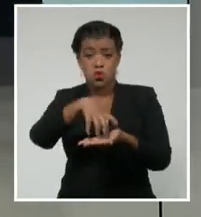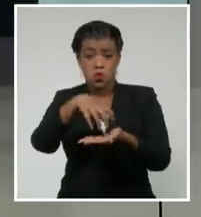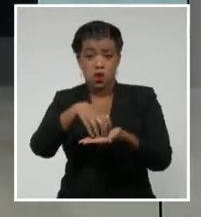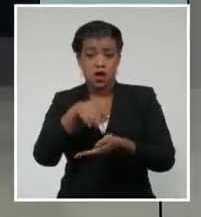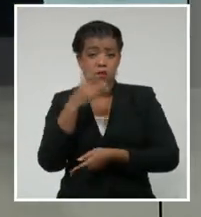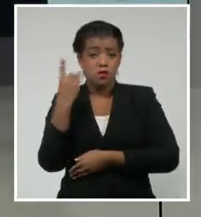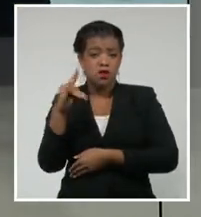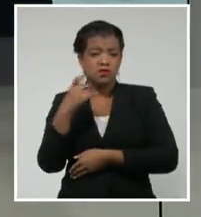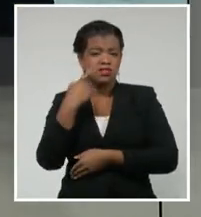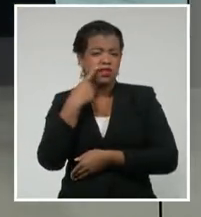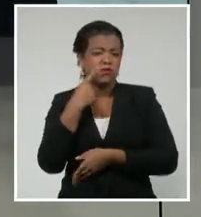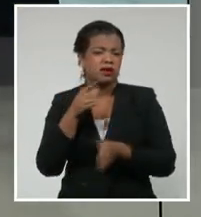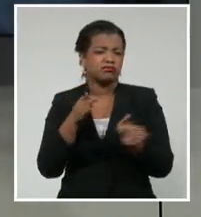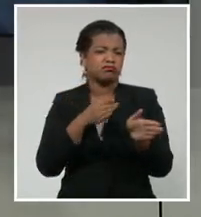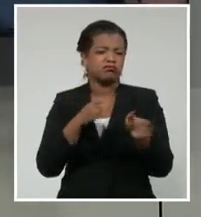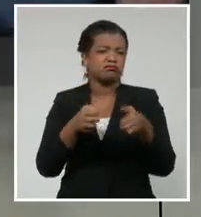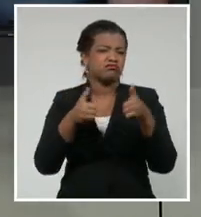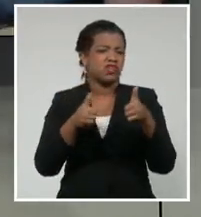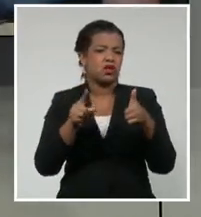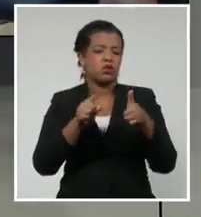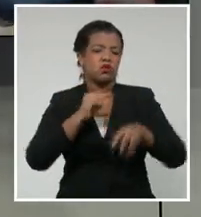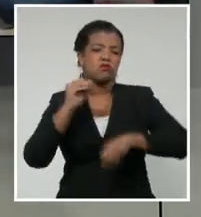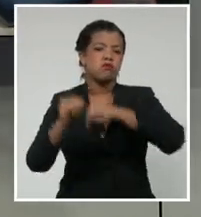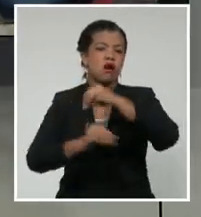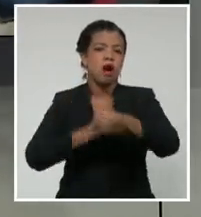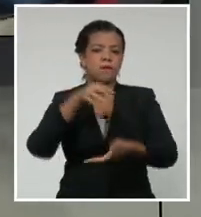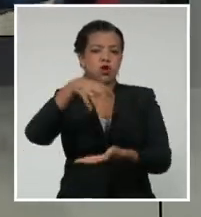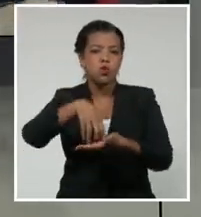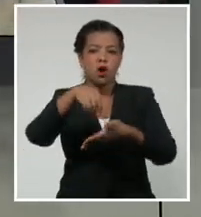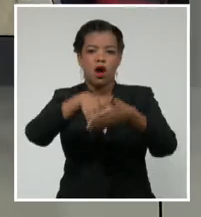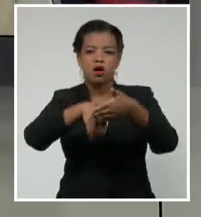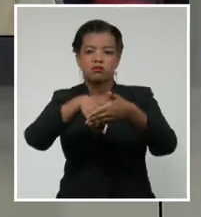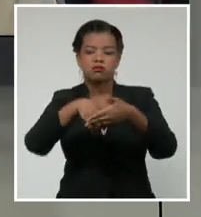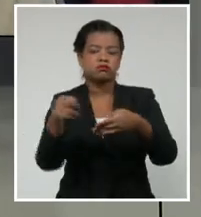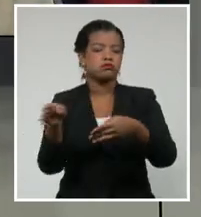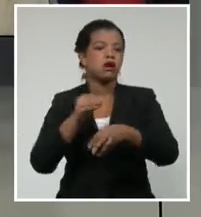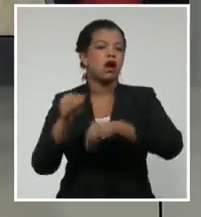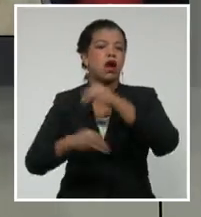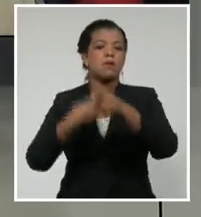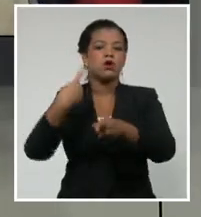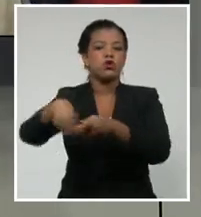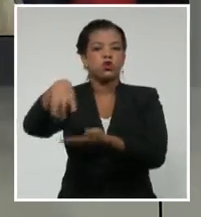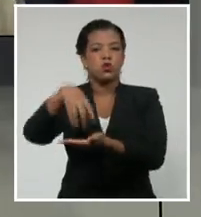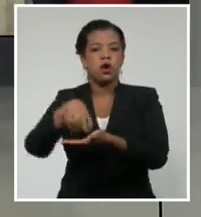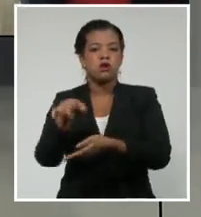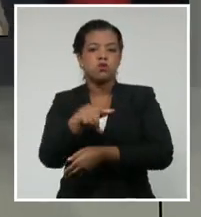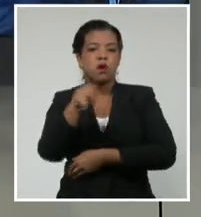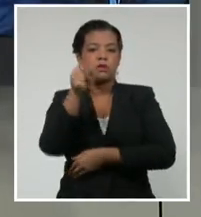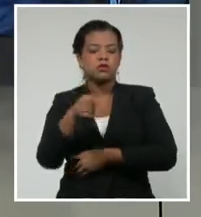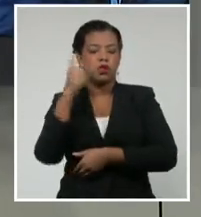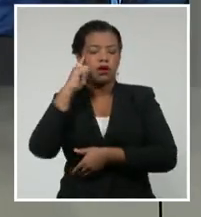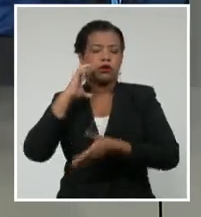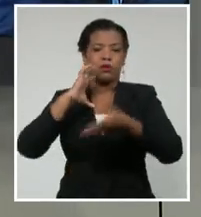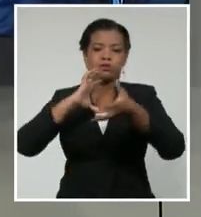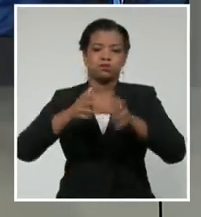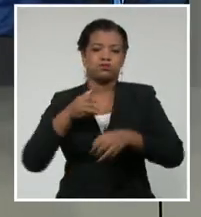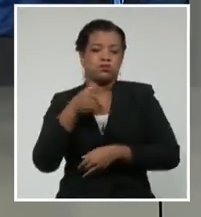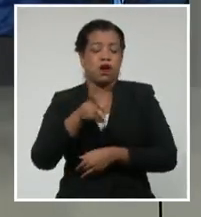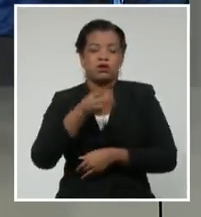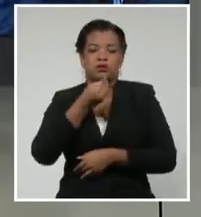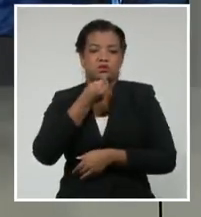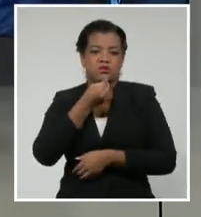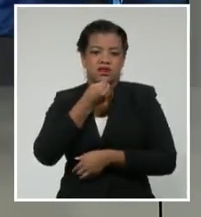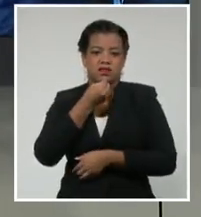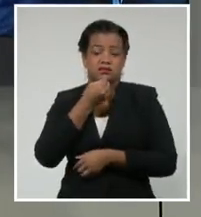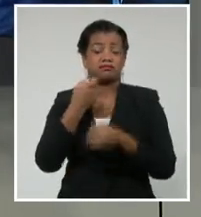como por ejemplo cambio de los espacios de votación para confundir a las personas y que no acudieran a las urnas sin